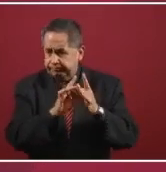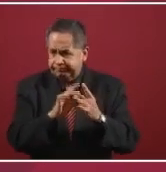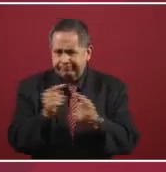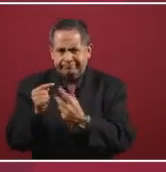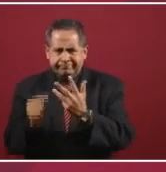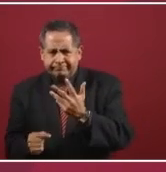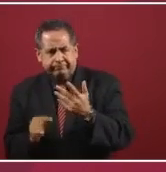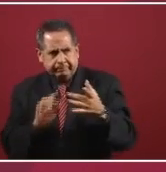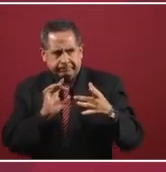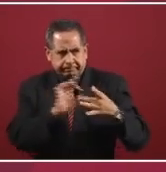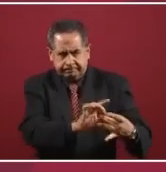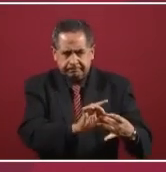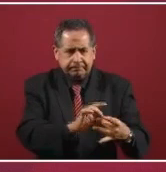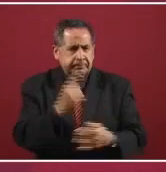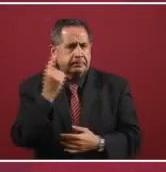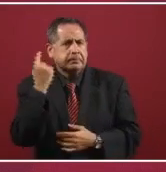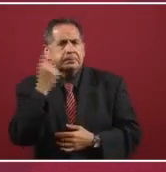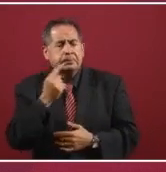para